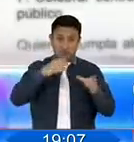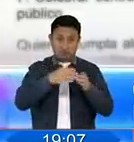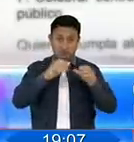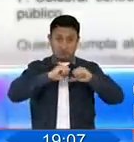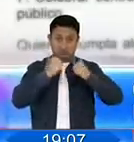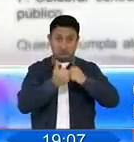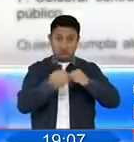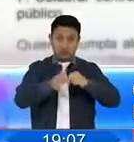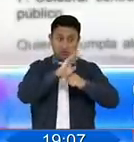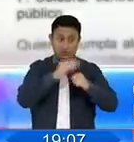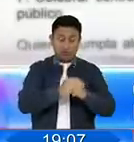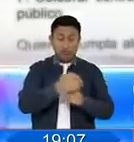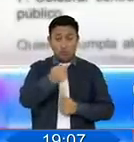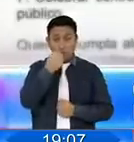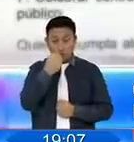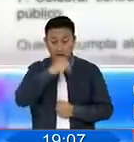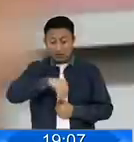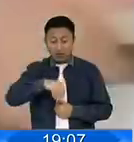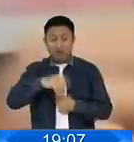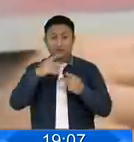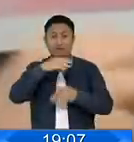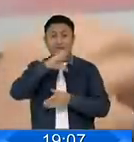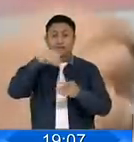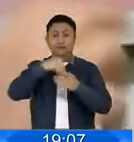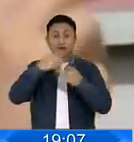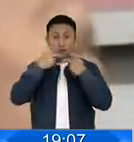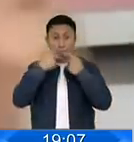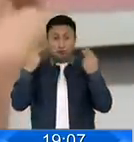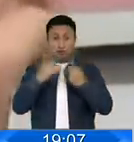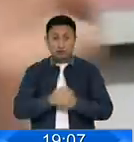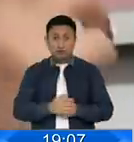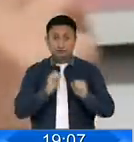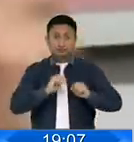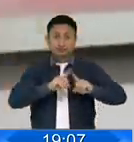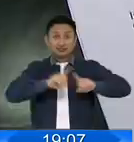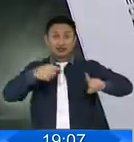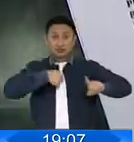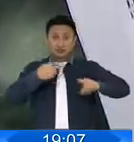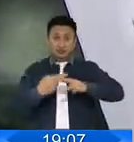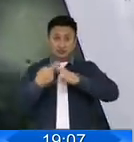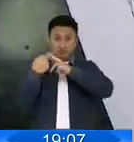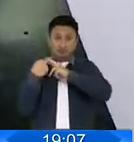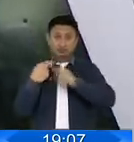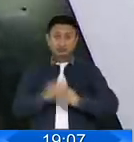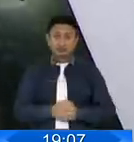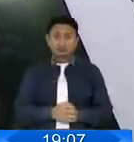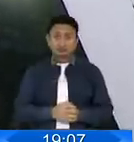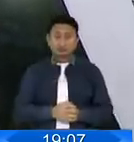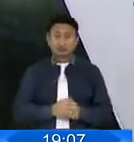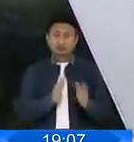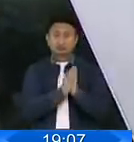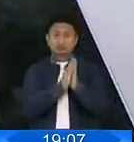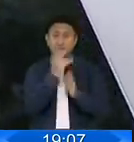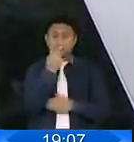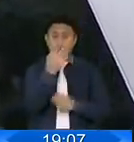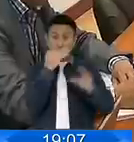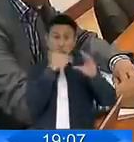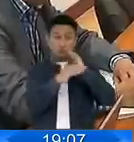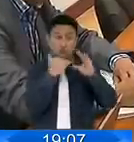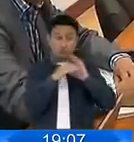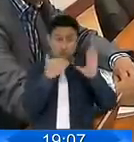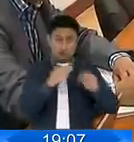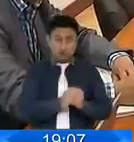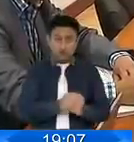u otros ingresos de fondos públicos que no sean los correspondientes a su función. Ingresadas las solicitudes, el CAL tiene 5 días